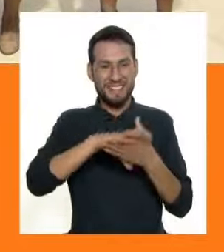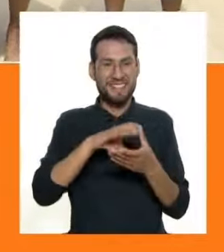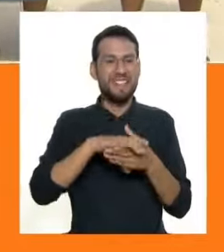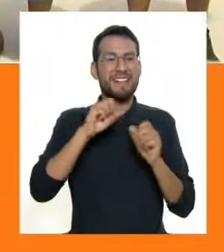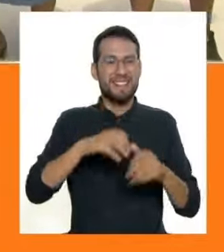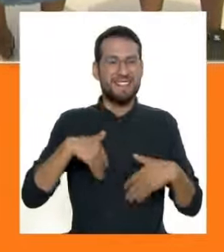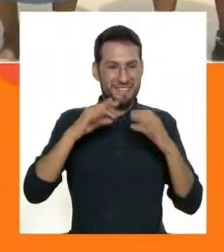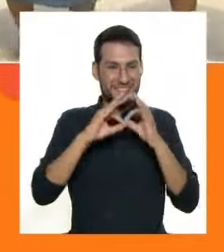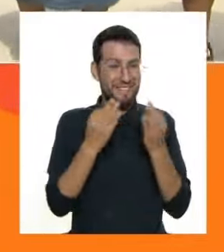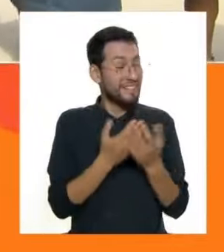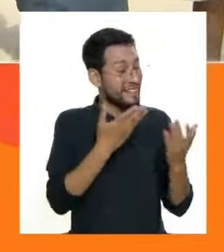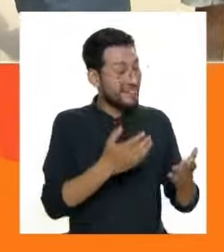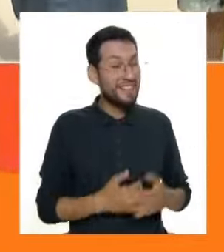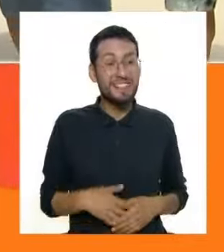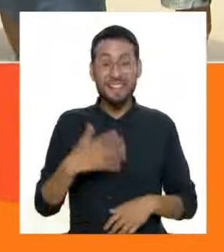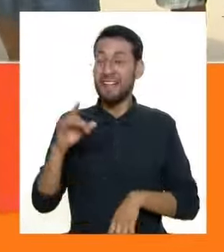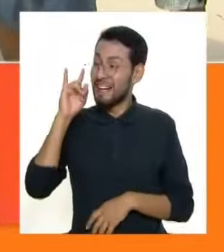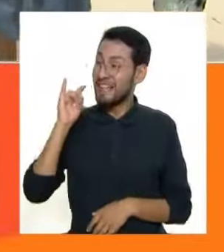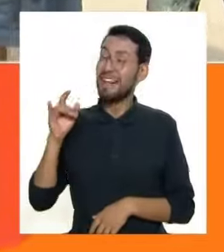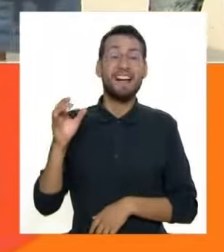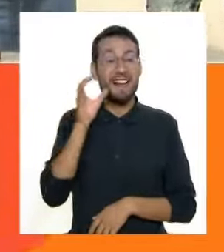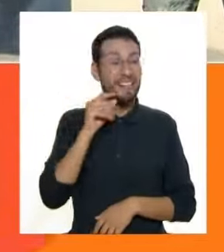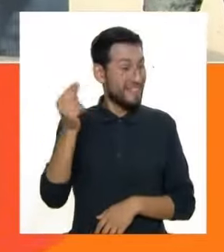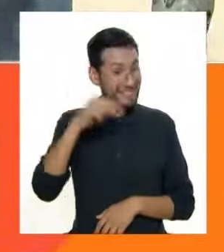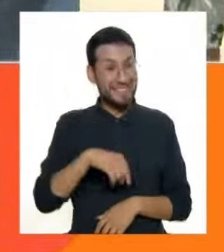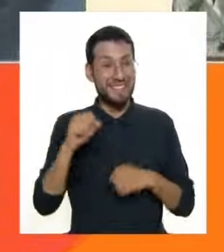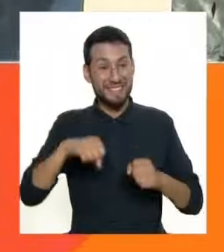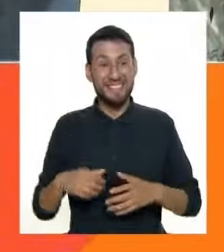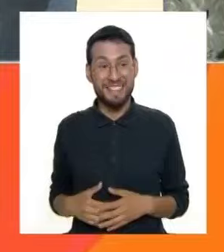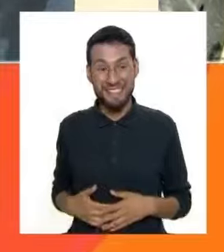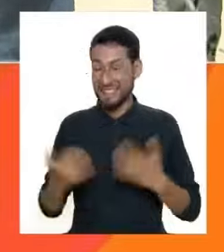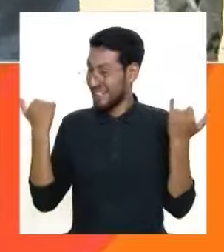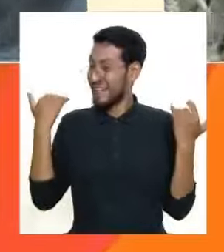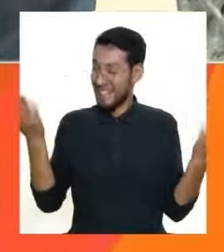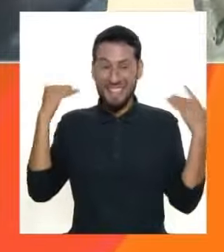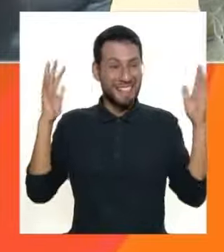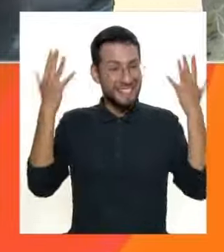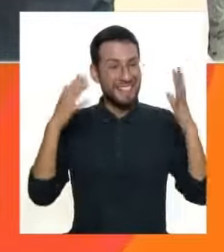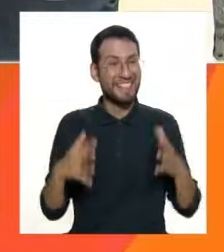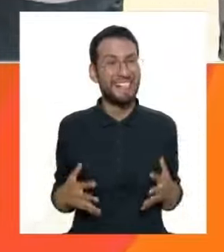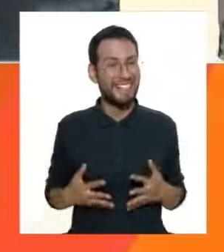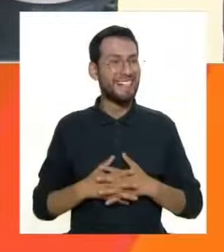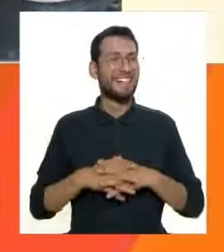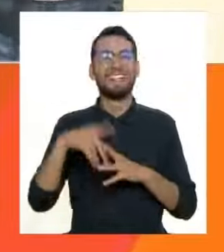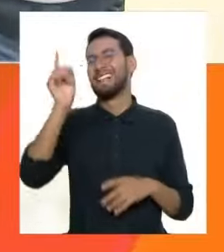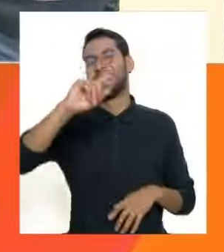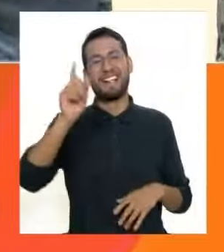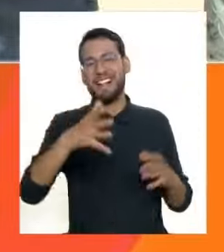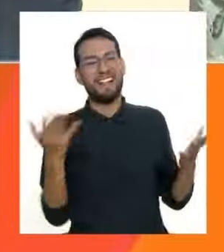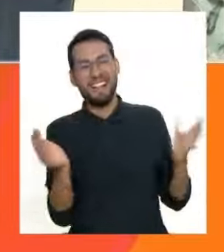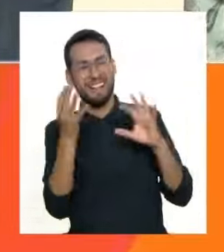que pasen en familia, chicos. Uchi, Christopher dice que vienen, vienen. La barra para él. No, ya no se acuerda.